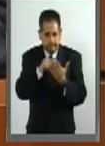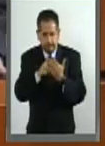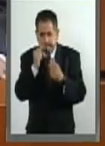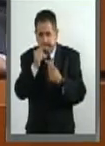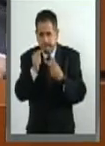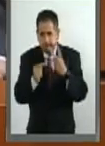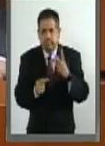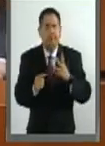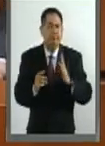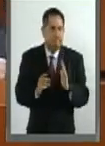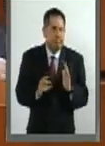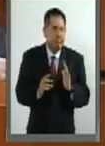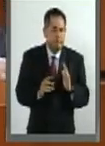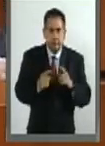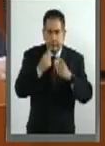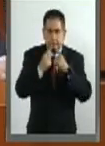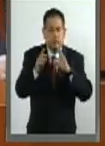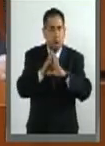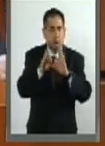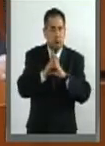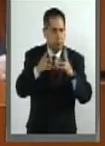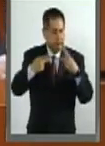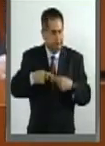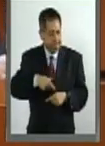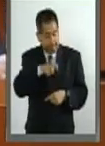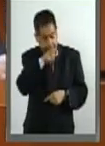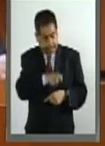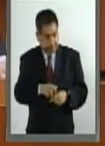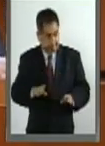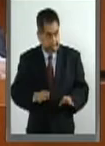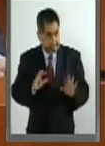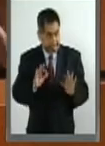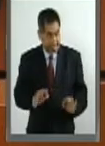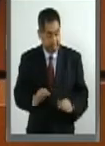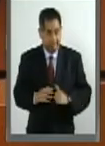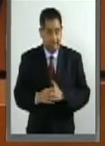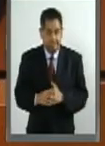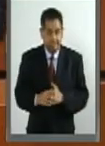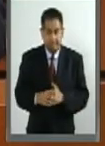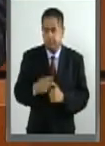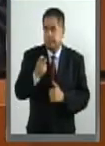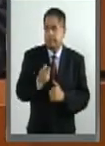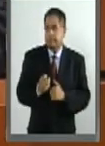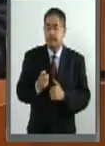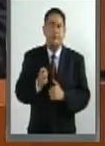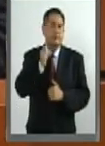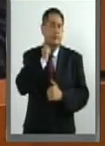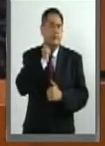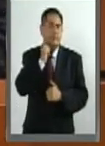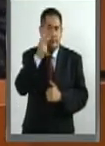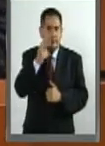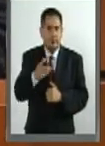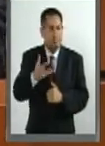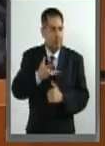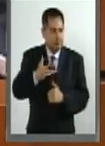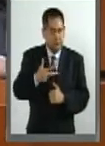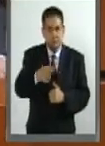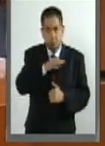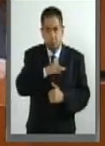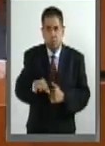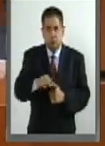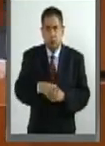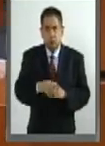y luego valorar si la persona es la adecuada. Este Senado, que tiene la facultad de